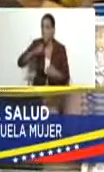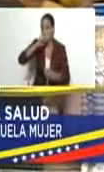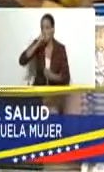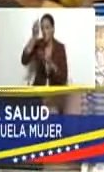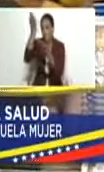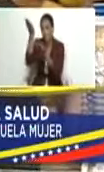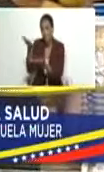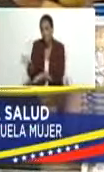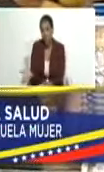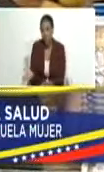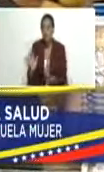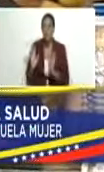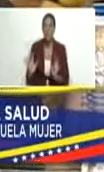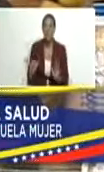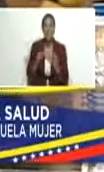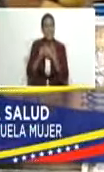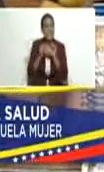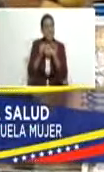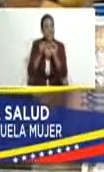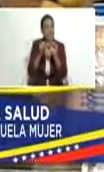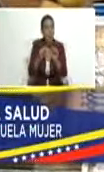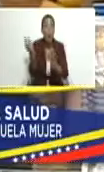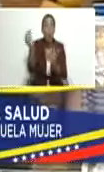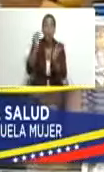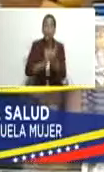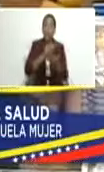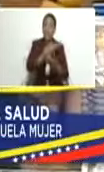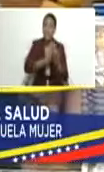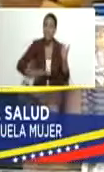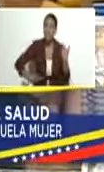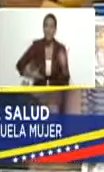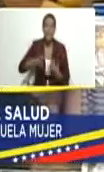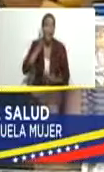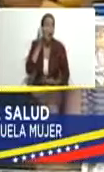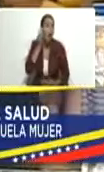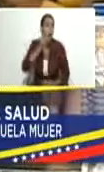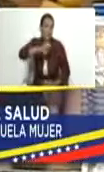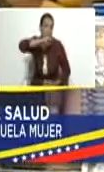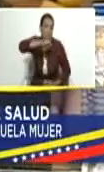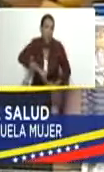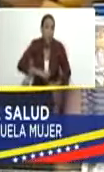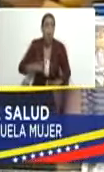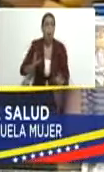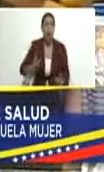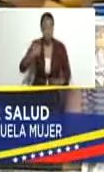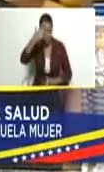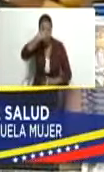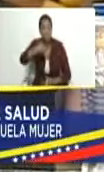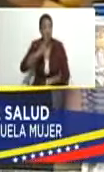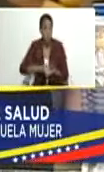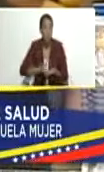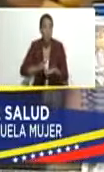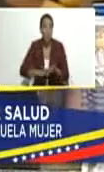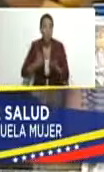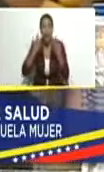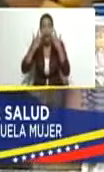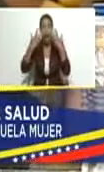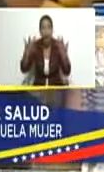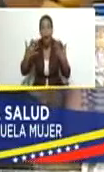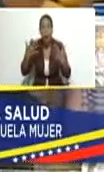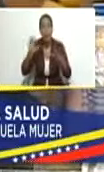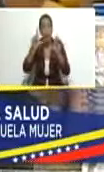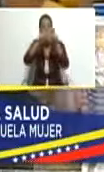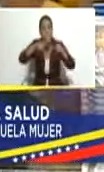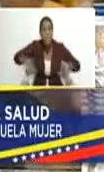al presidente Nicolás Maduro, que es otro presidente feminista que me consta cómo se desvive por